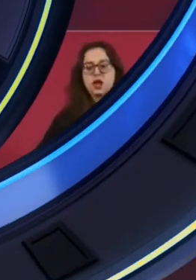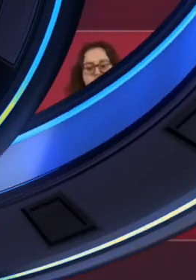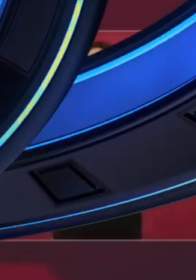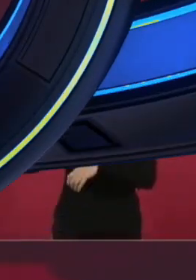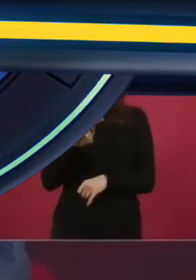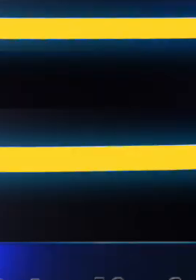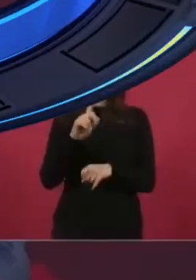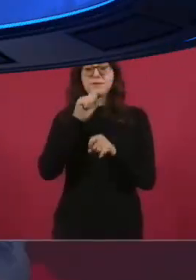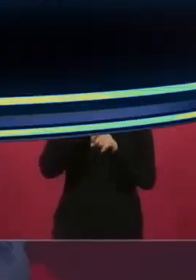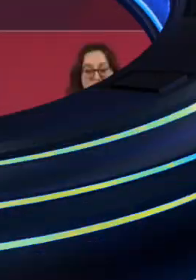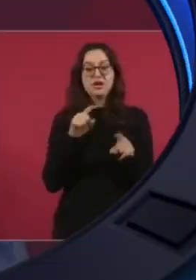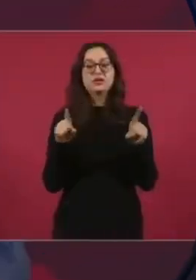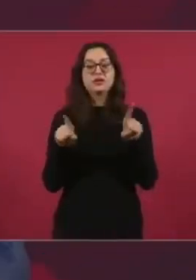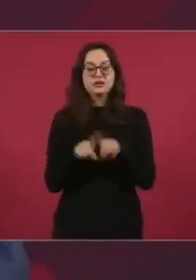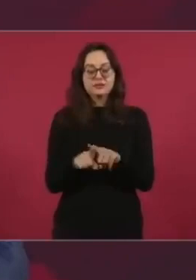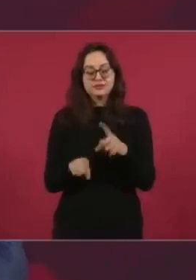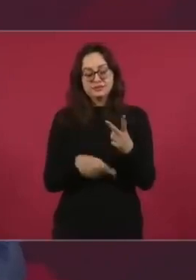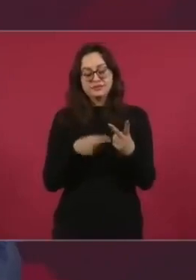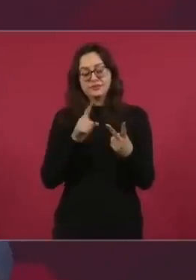de aumento. Se logró